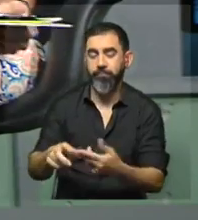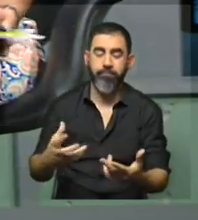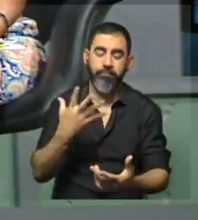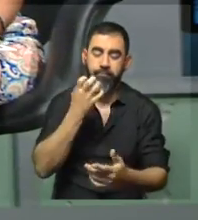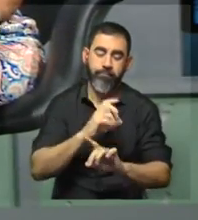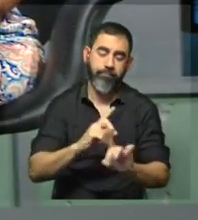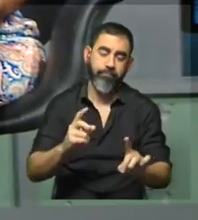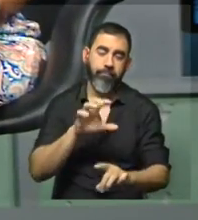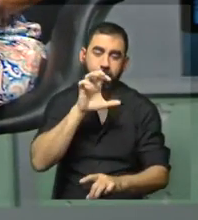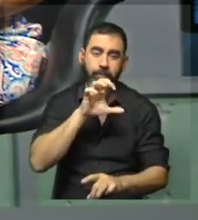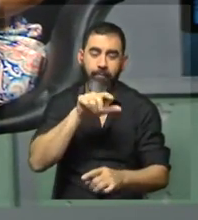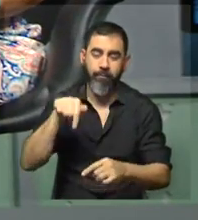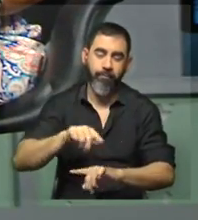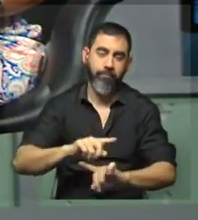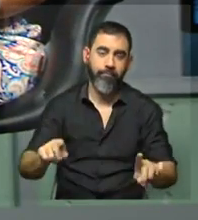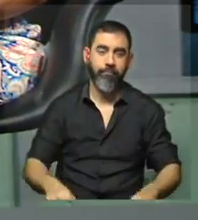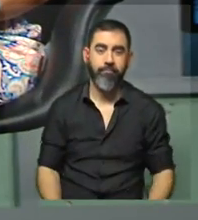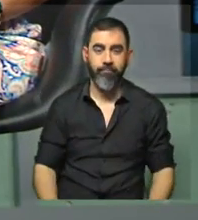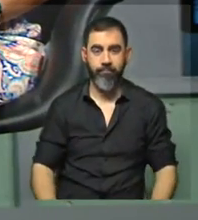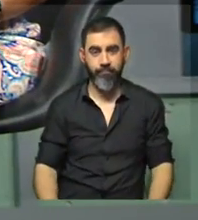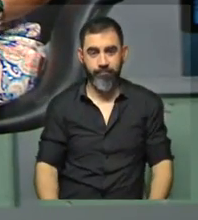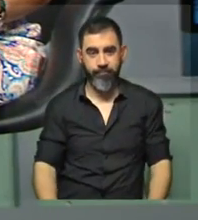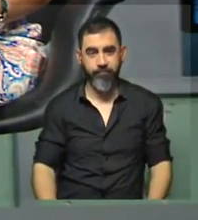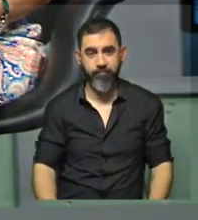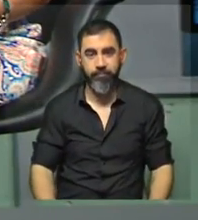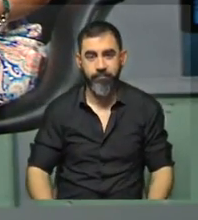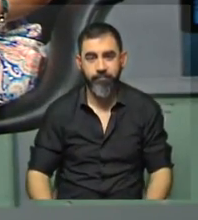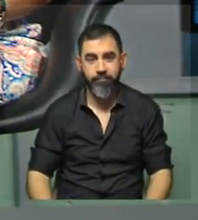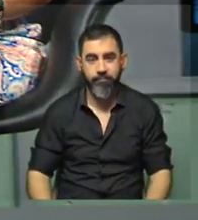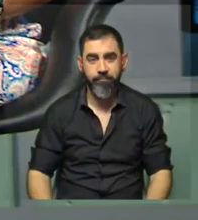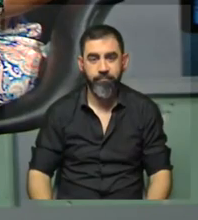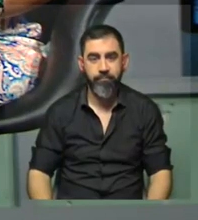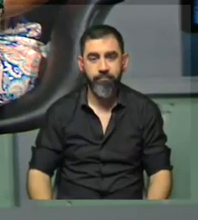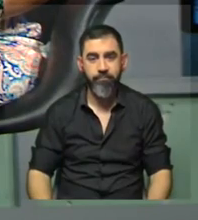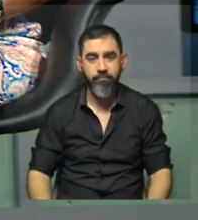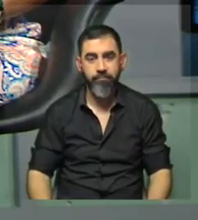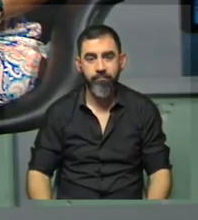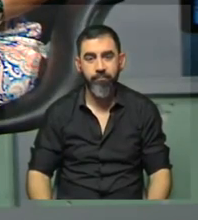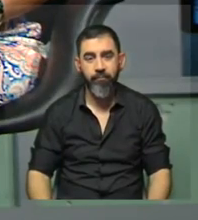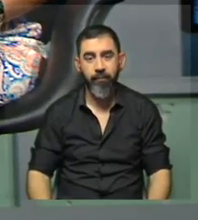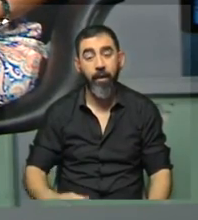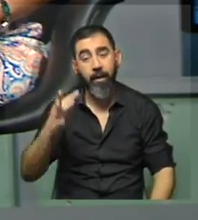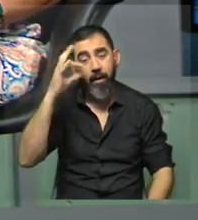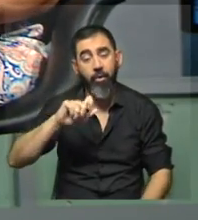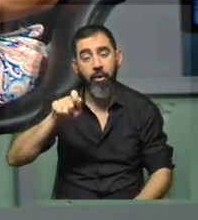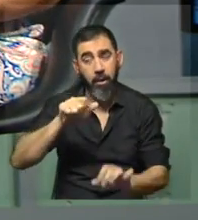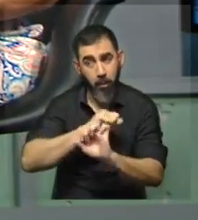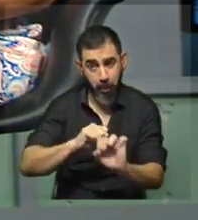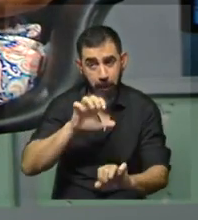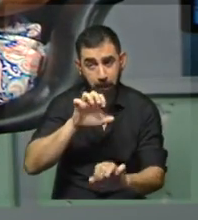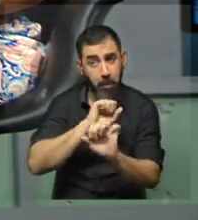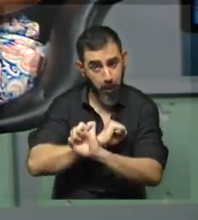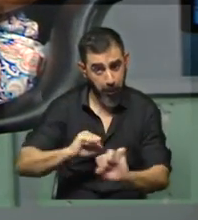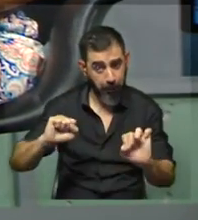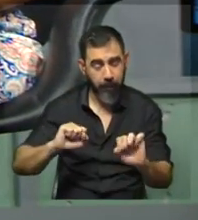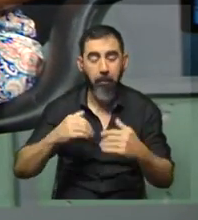No sería serio traer a Emilia a estudio. No, ¿por qué no? Pero no sé si es pet friendly el canal. Es bien, pet friendly. Perfecto,